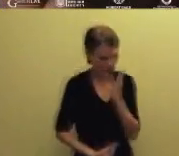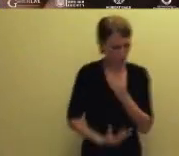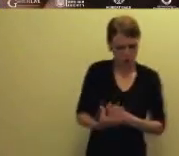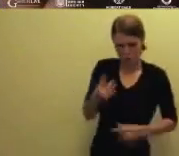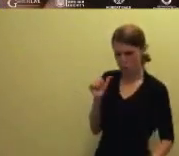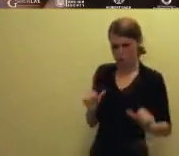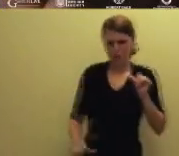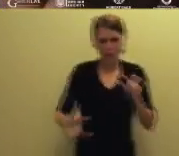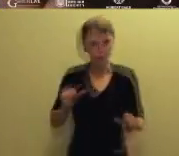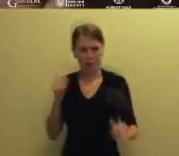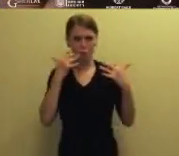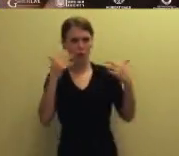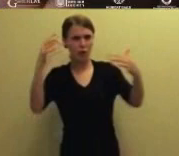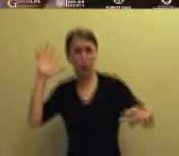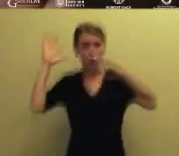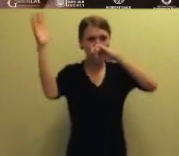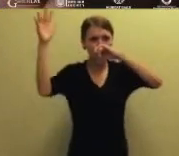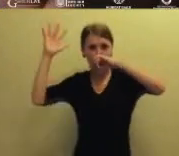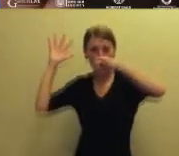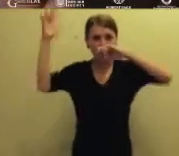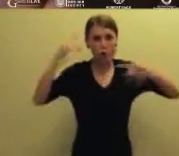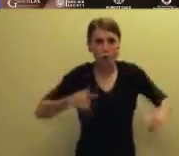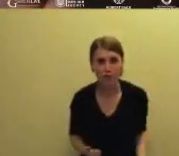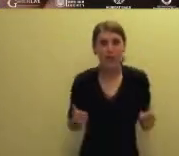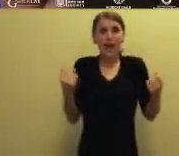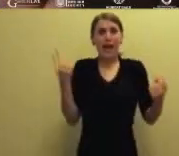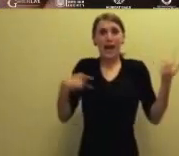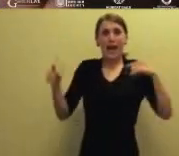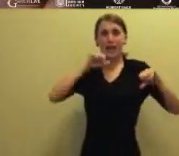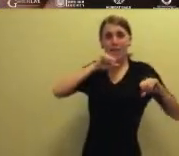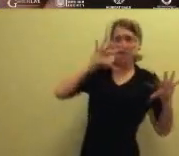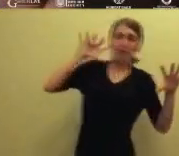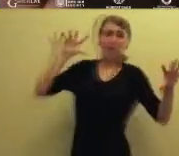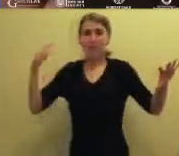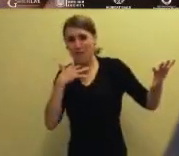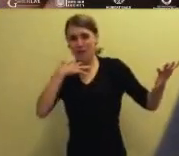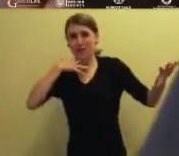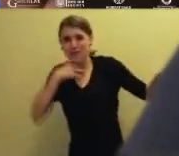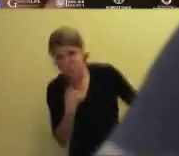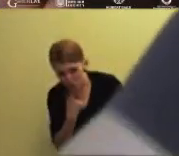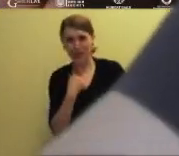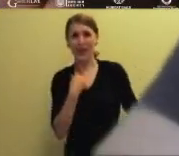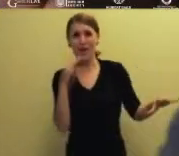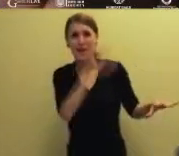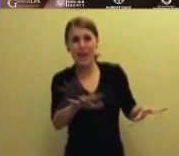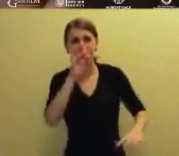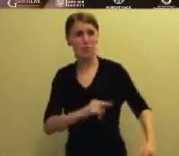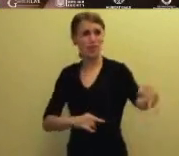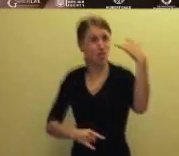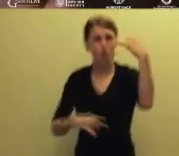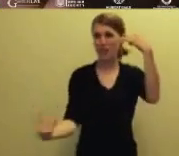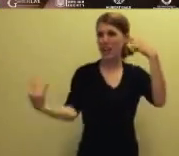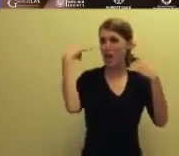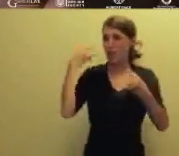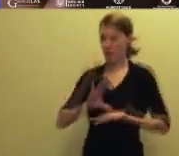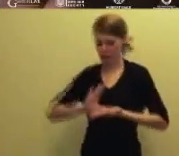pues no es que bueno lo consigue muy a medias para empezar el programa más grande esta película son dos horas de duración